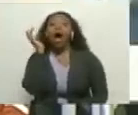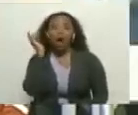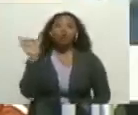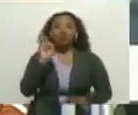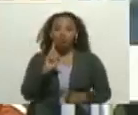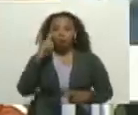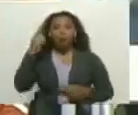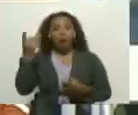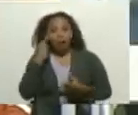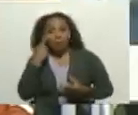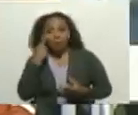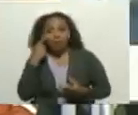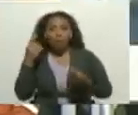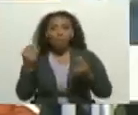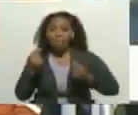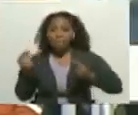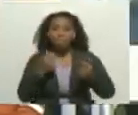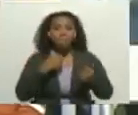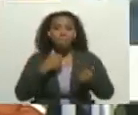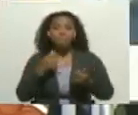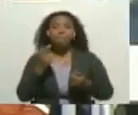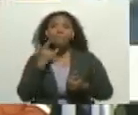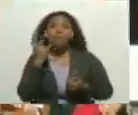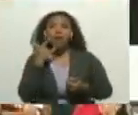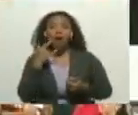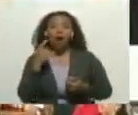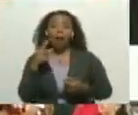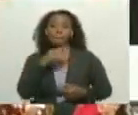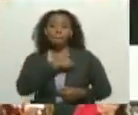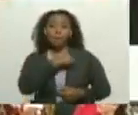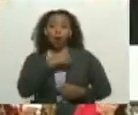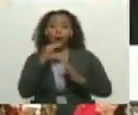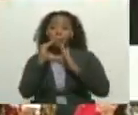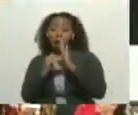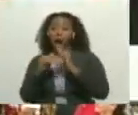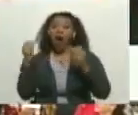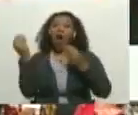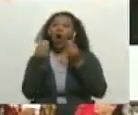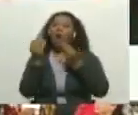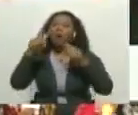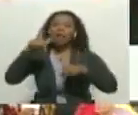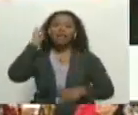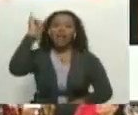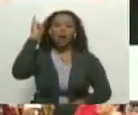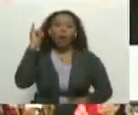Uno le ocurre que tiene la moral baja. ¿Cómo está la moral aquí en Yaracuy?